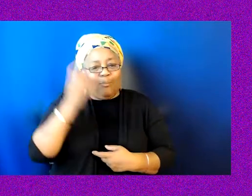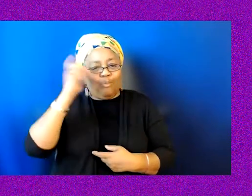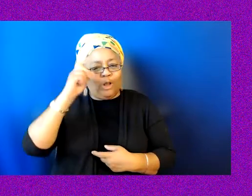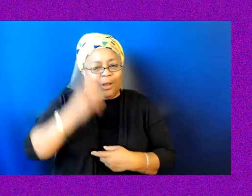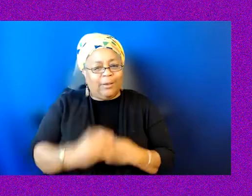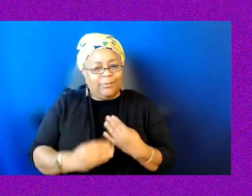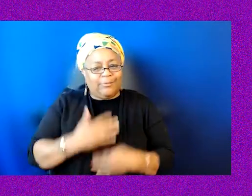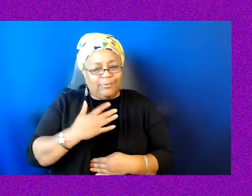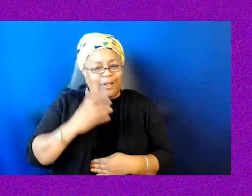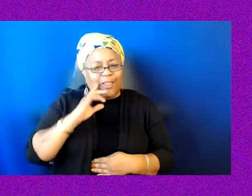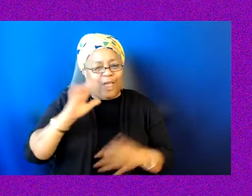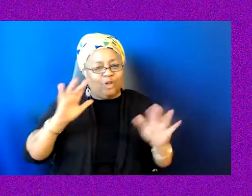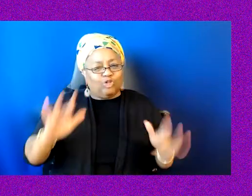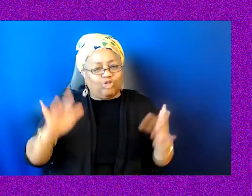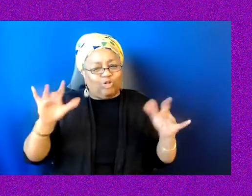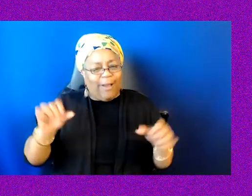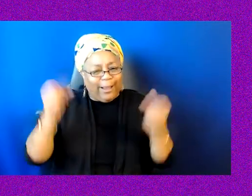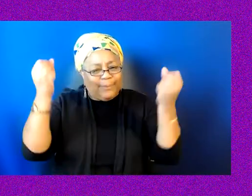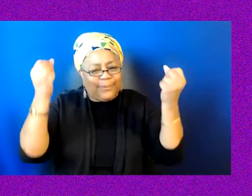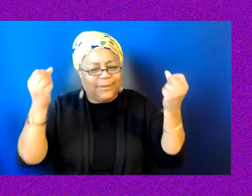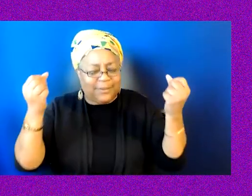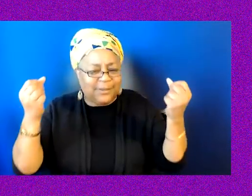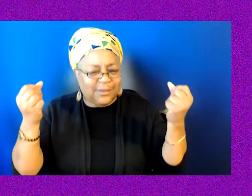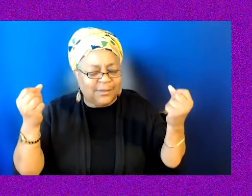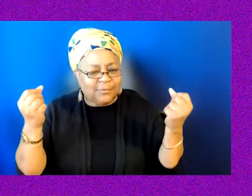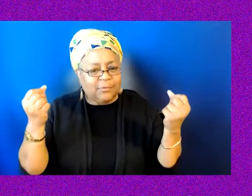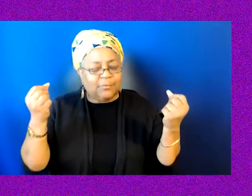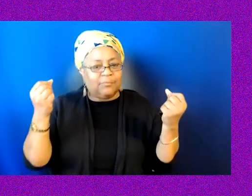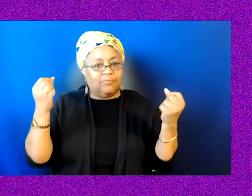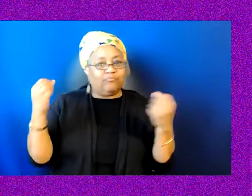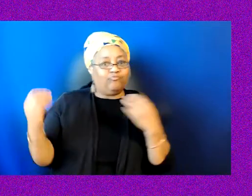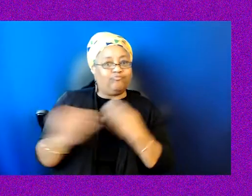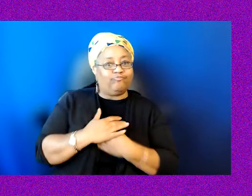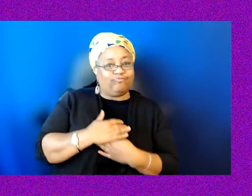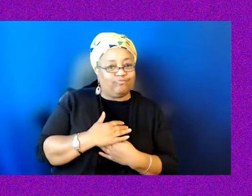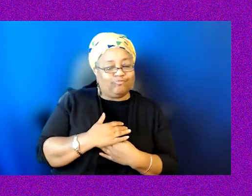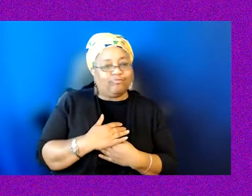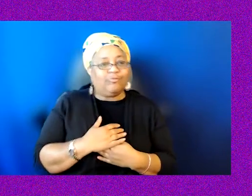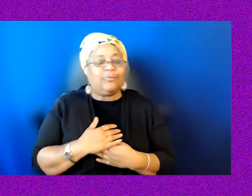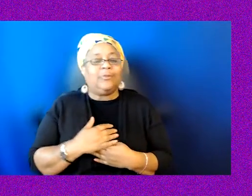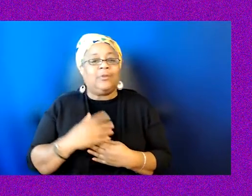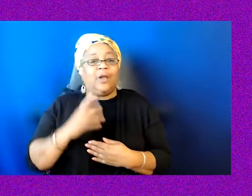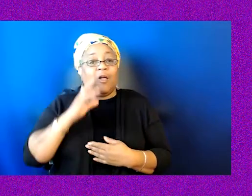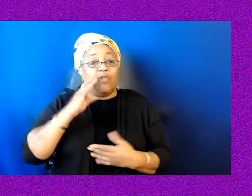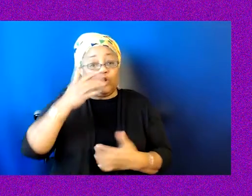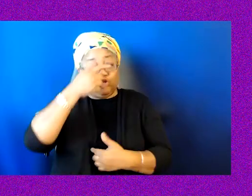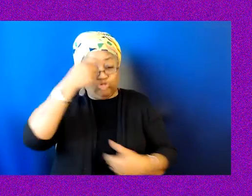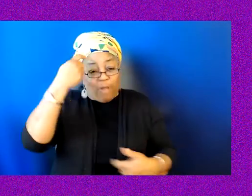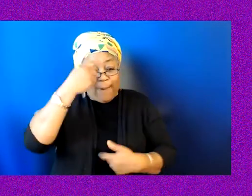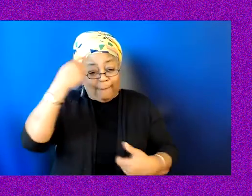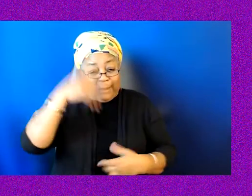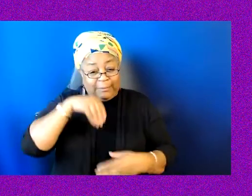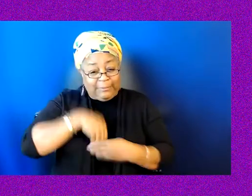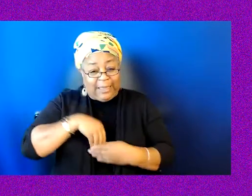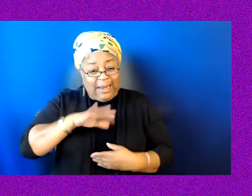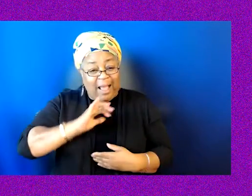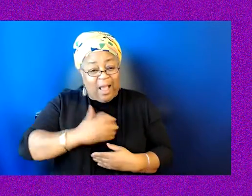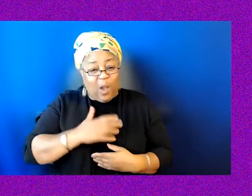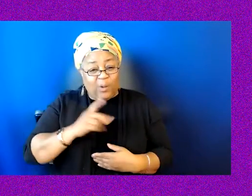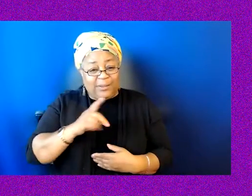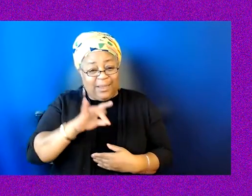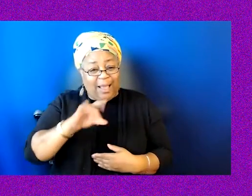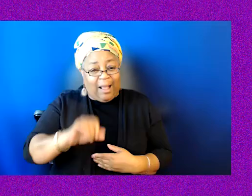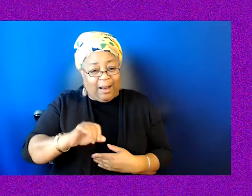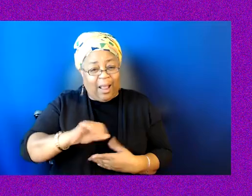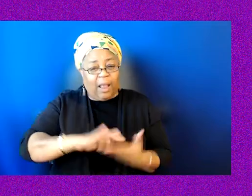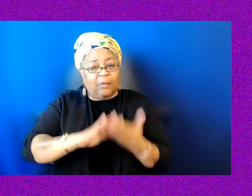antepasados? Estamos apoyados por su sabiduría, su triunfo, porque el trauma que vive dentro de la ecología